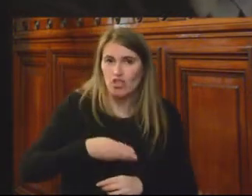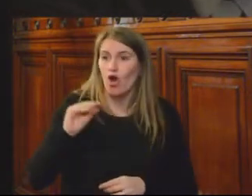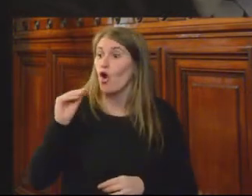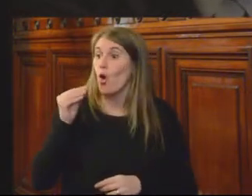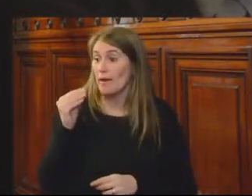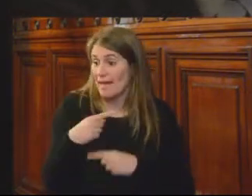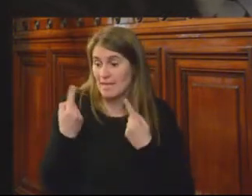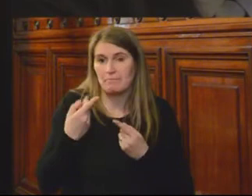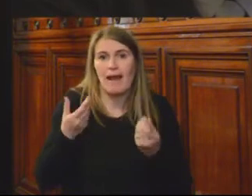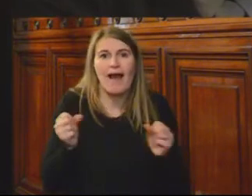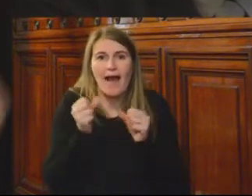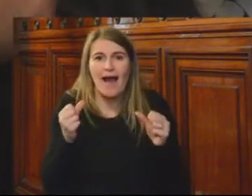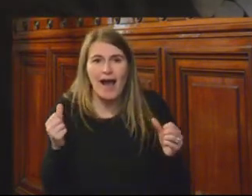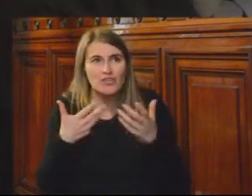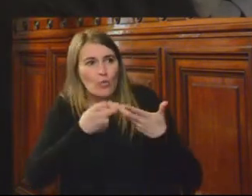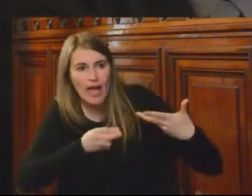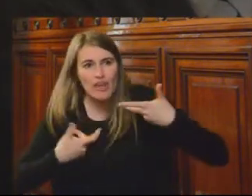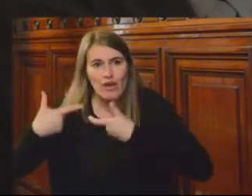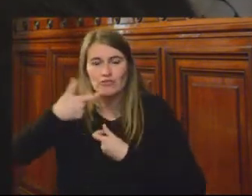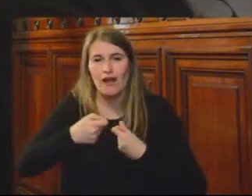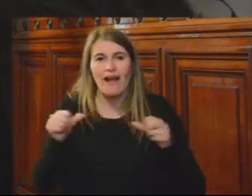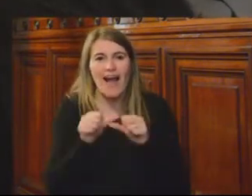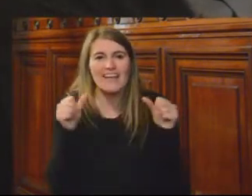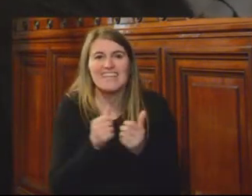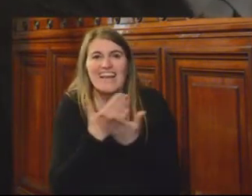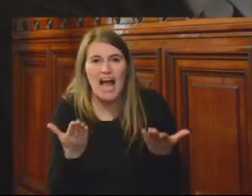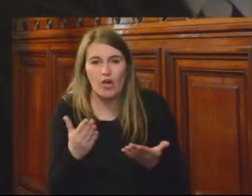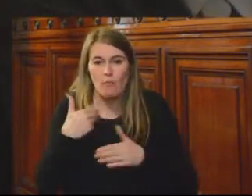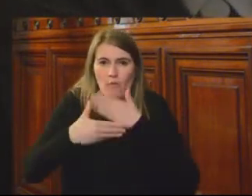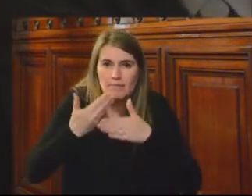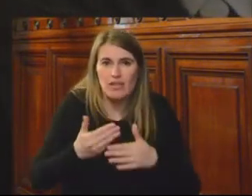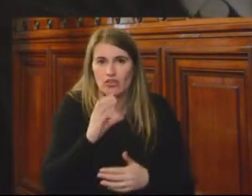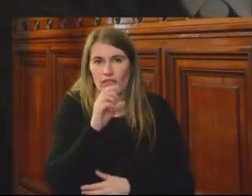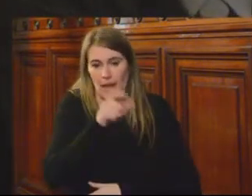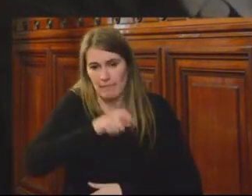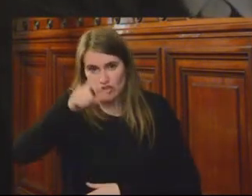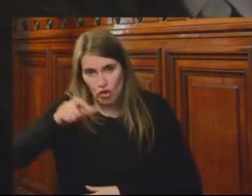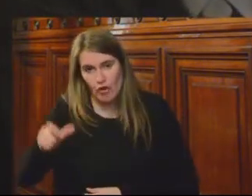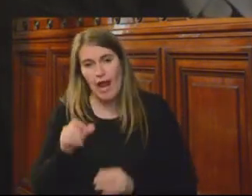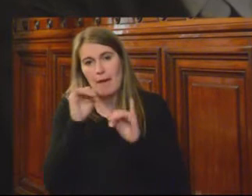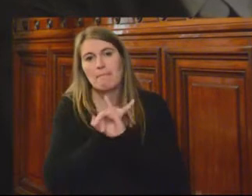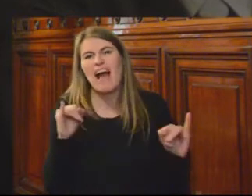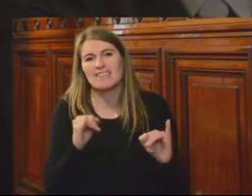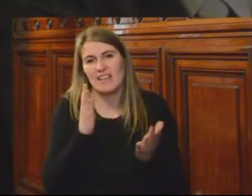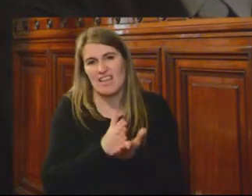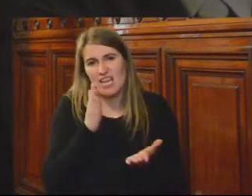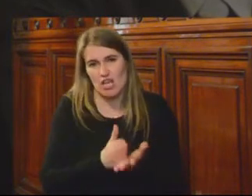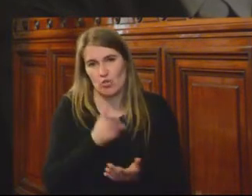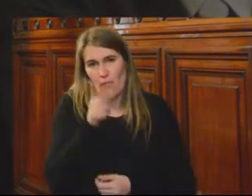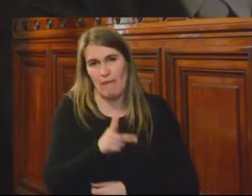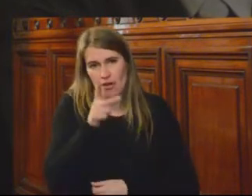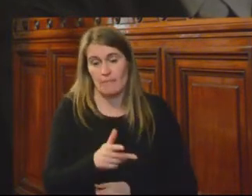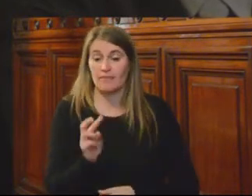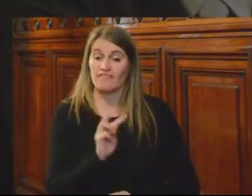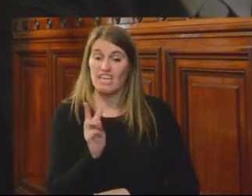la construcción colectiva de un movimiento cívico en pos de la democracia, la paz y los derechos humanos. Venezuela atraviesa un